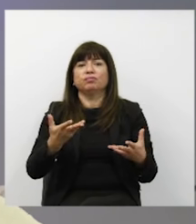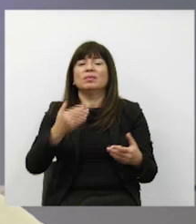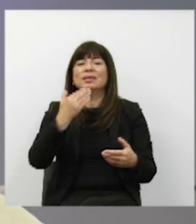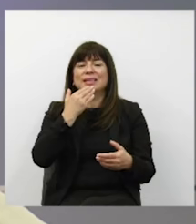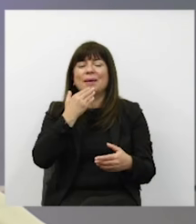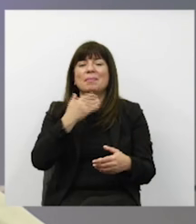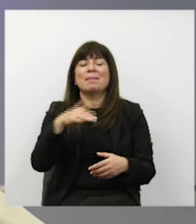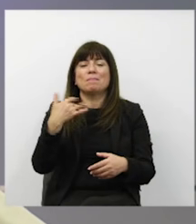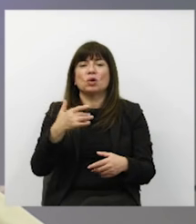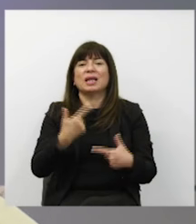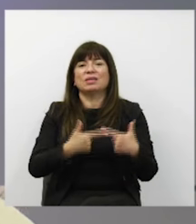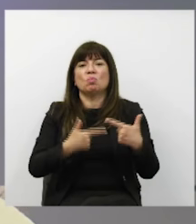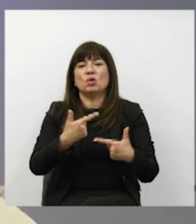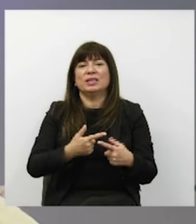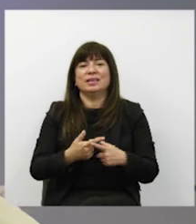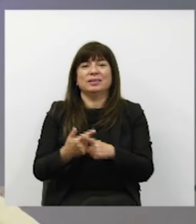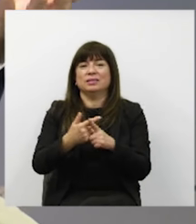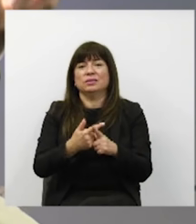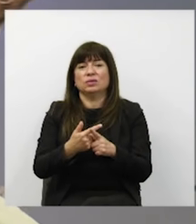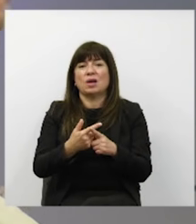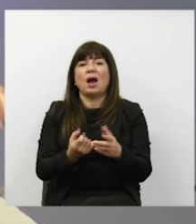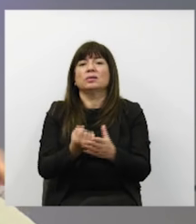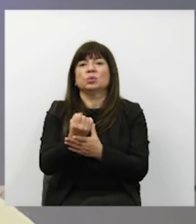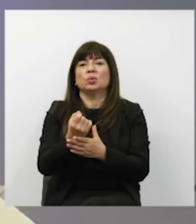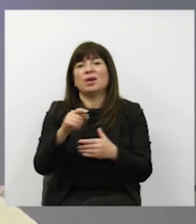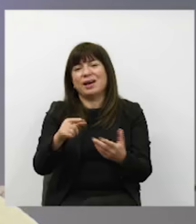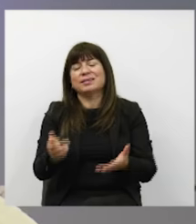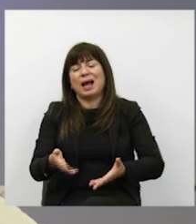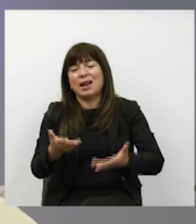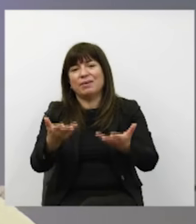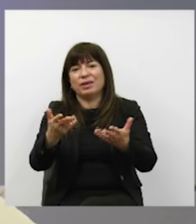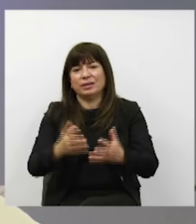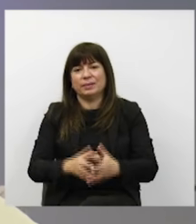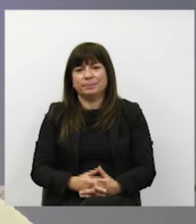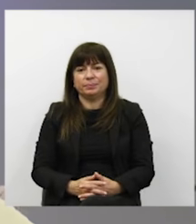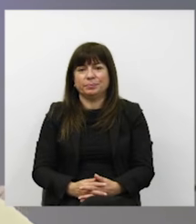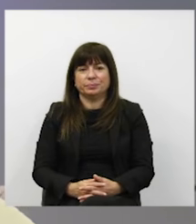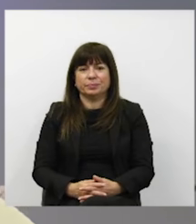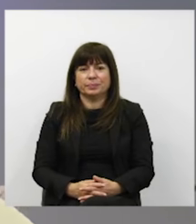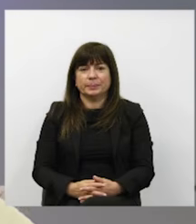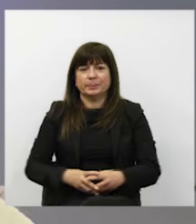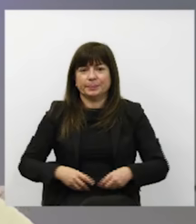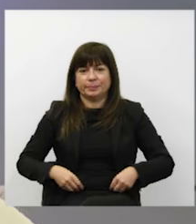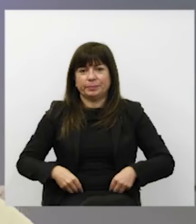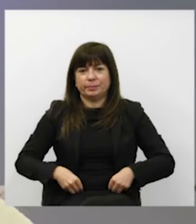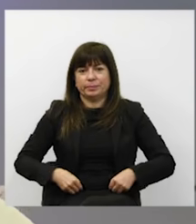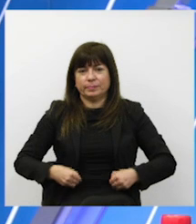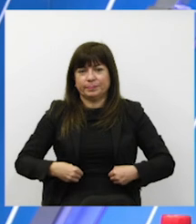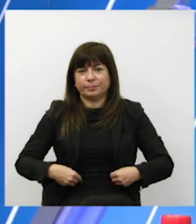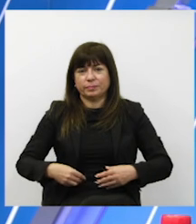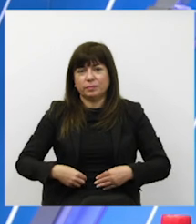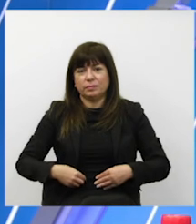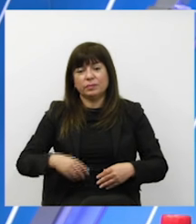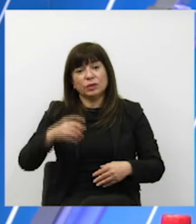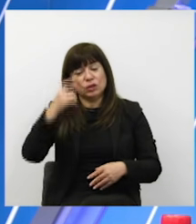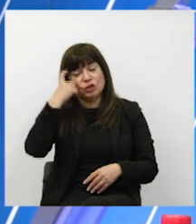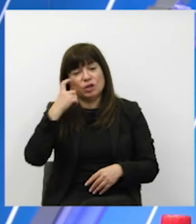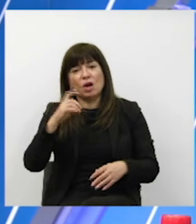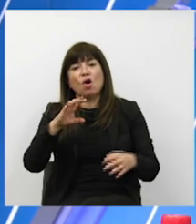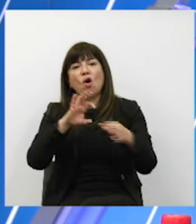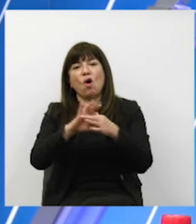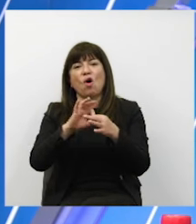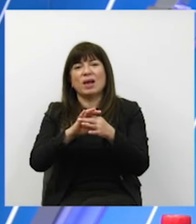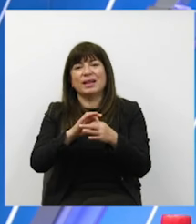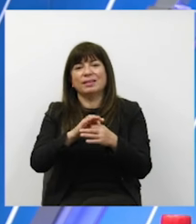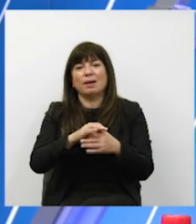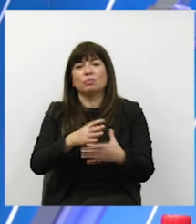social, digamos, que es muy importante porque le da esa capilaridad a la economía chilena, digamos. Entonces, ¿tú querías decir algo, Matías, sobre esta materia? Yo creo que esto conecta bastante con lo que